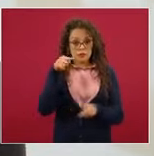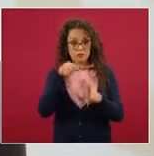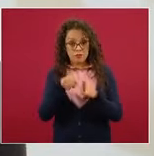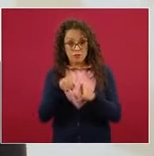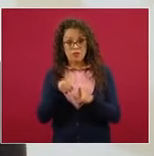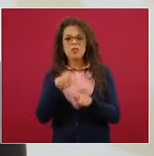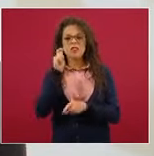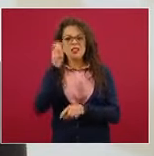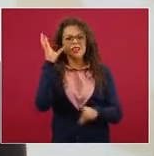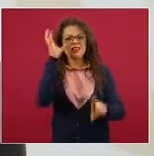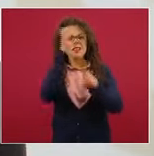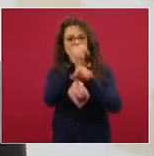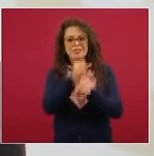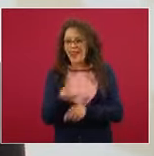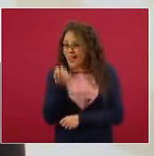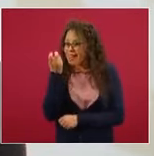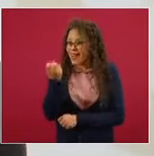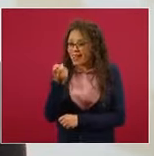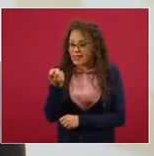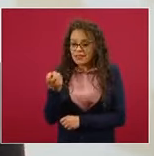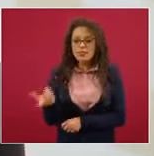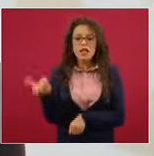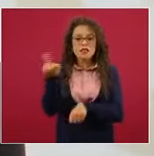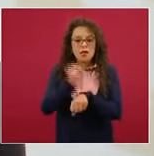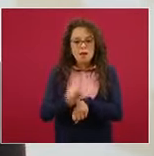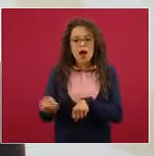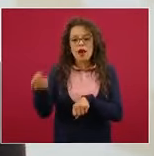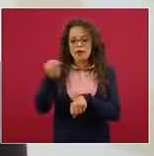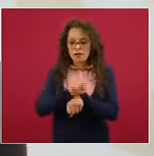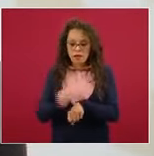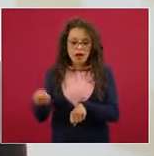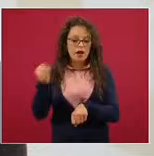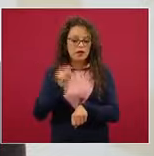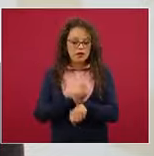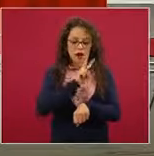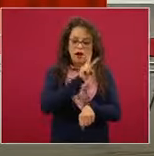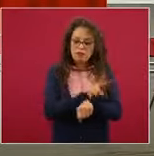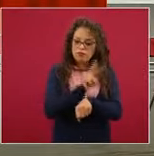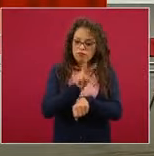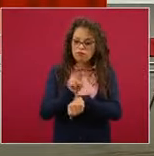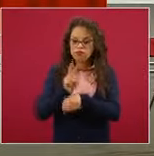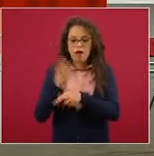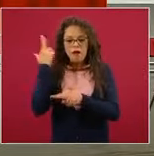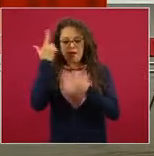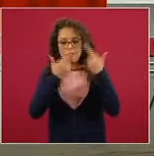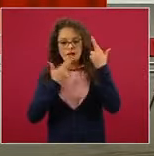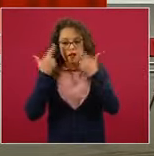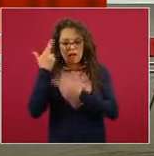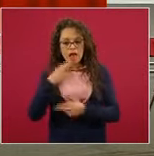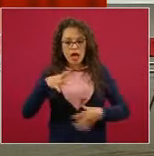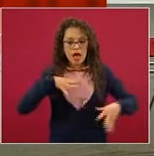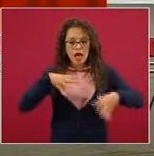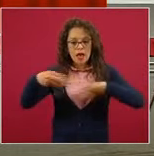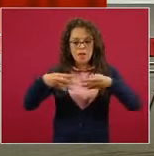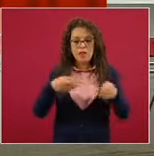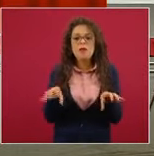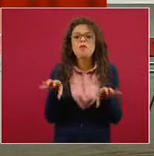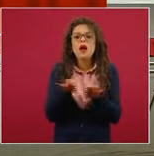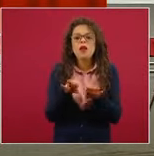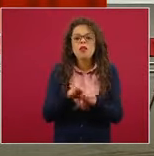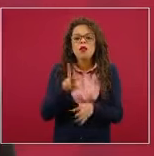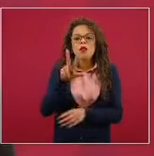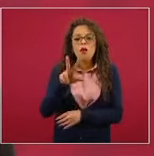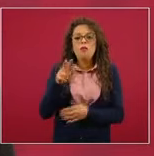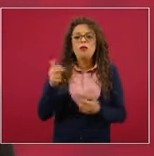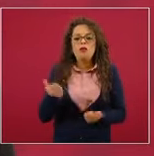es el de monitorear semana con semana cuál es el comportamiento de la epidemia a nivel regional. Si el